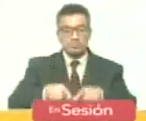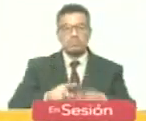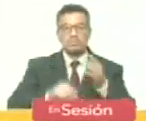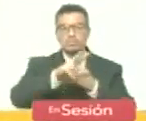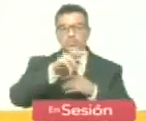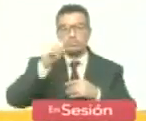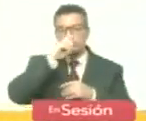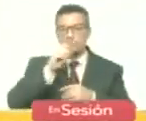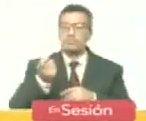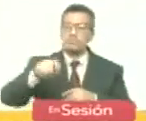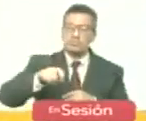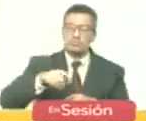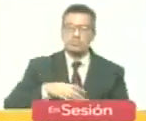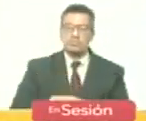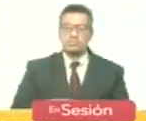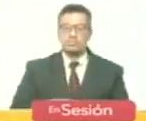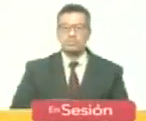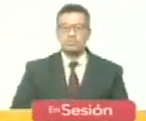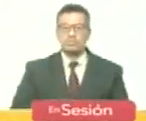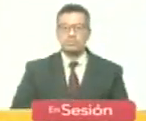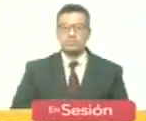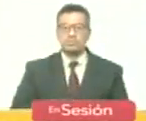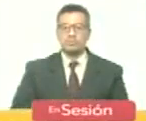años más.